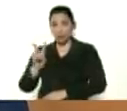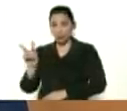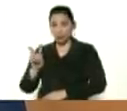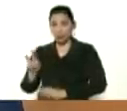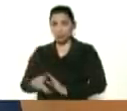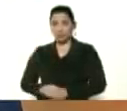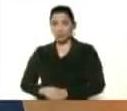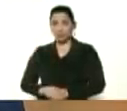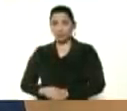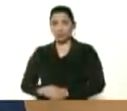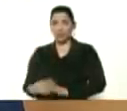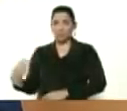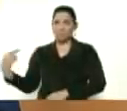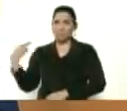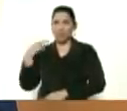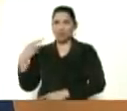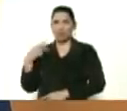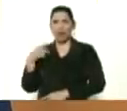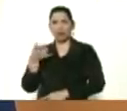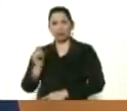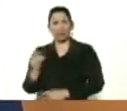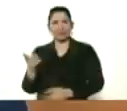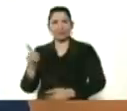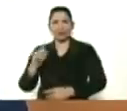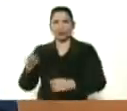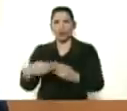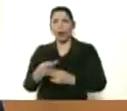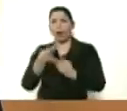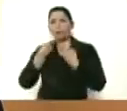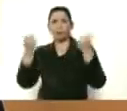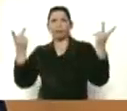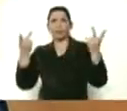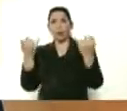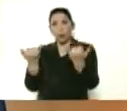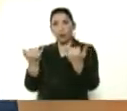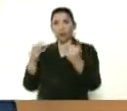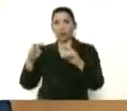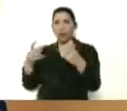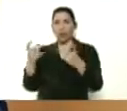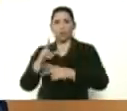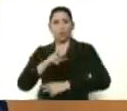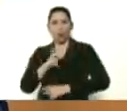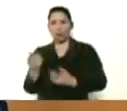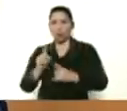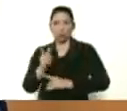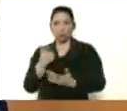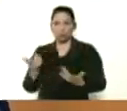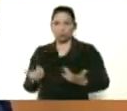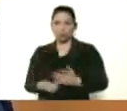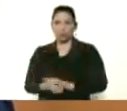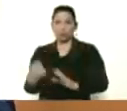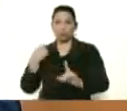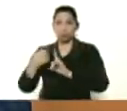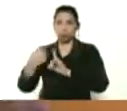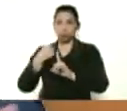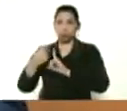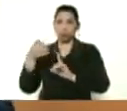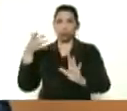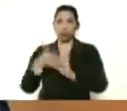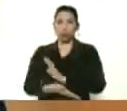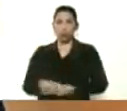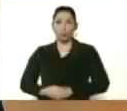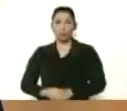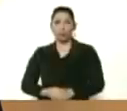es víctima, eso no es ninguna primicia ni ningún tubazo de una brutal arremetida en todos los